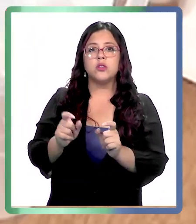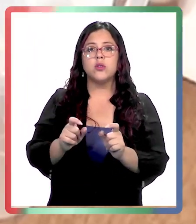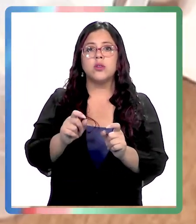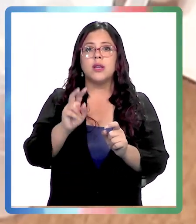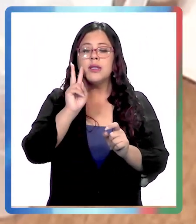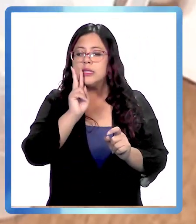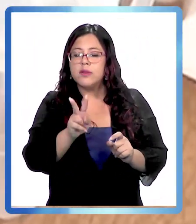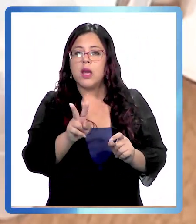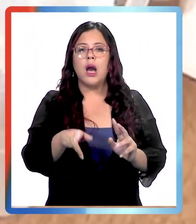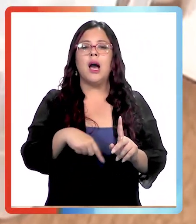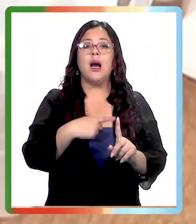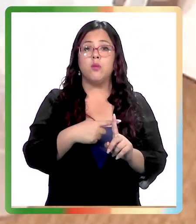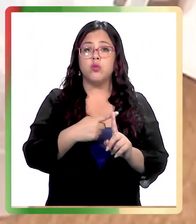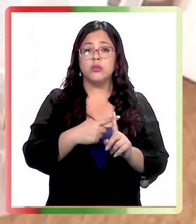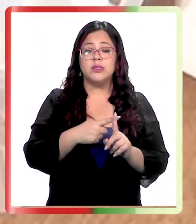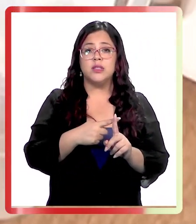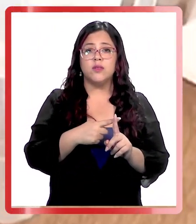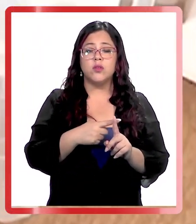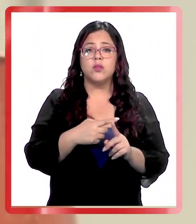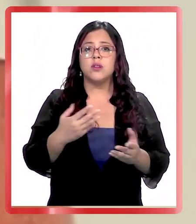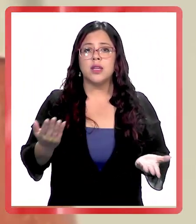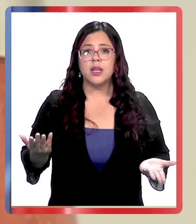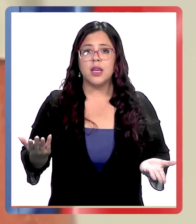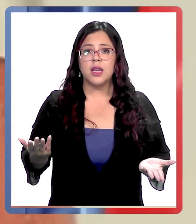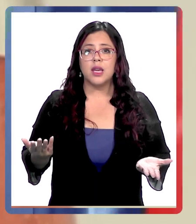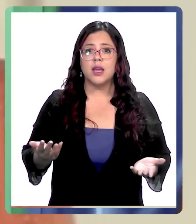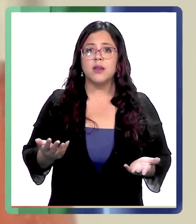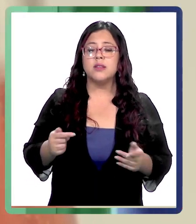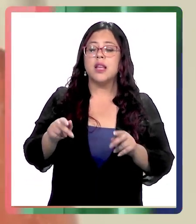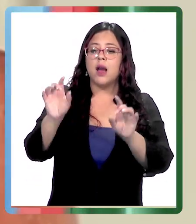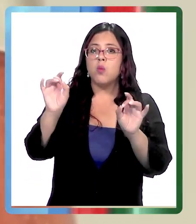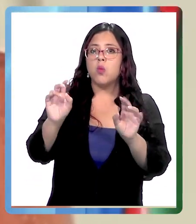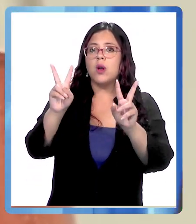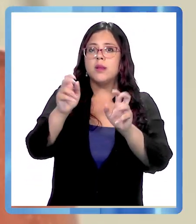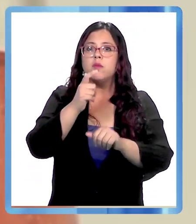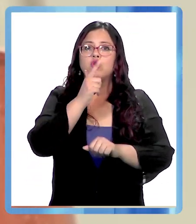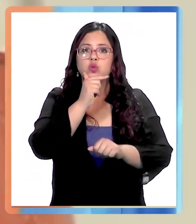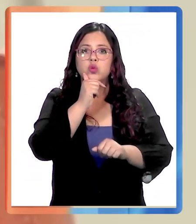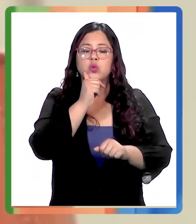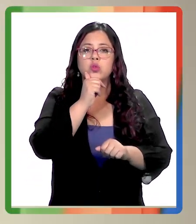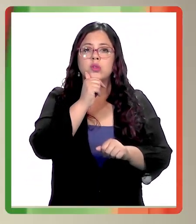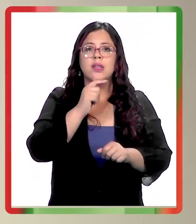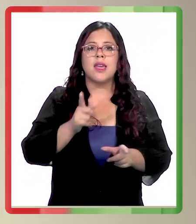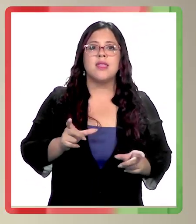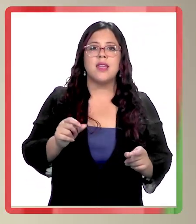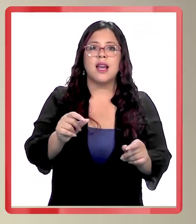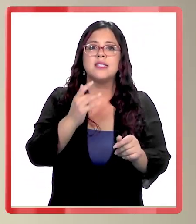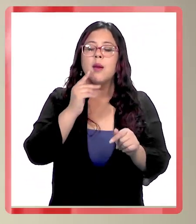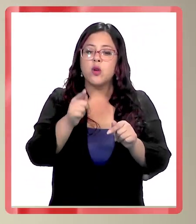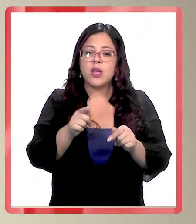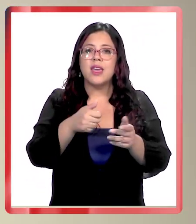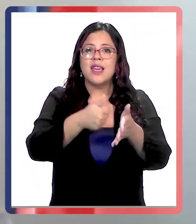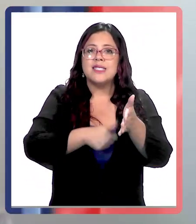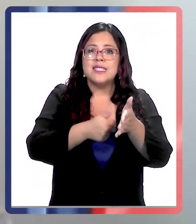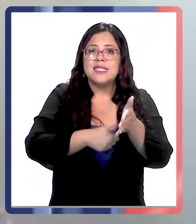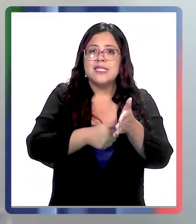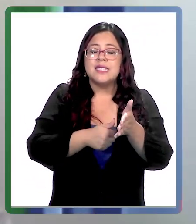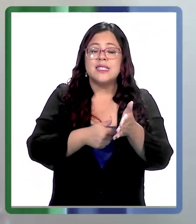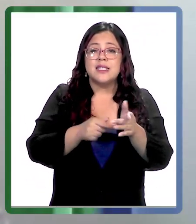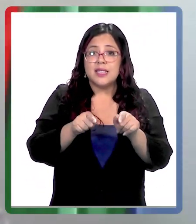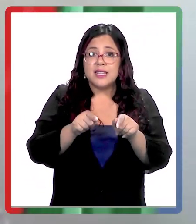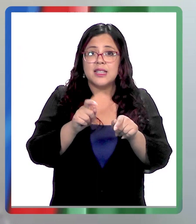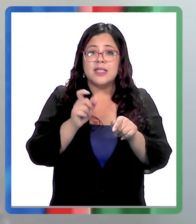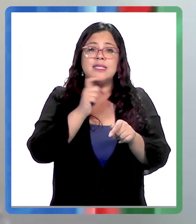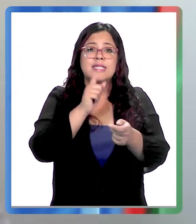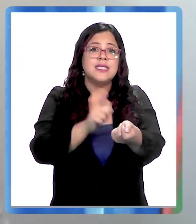test de sangre oculta en deposición. Aquel paciente en que el test sale negativo, nuestra recomendación es